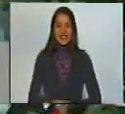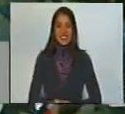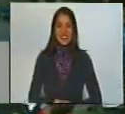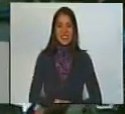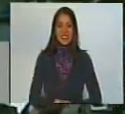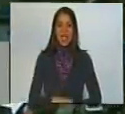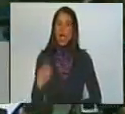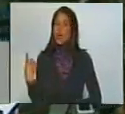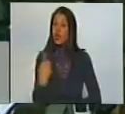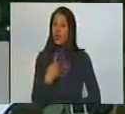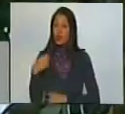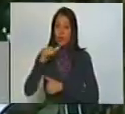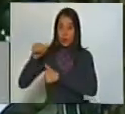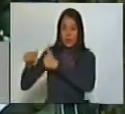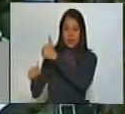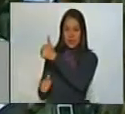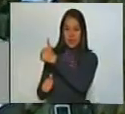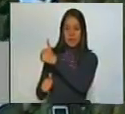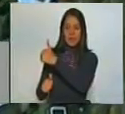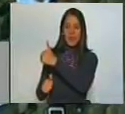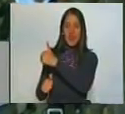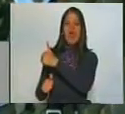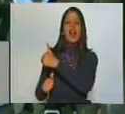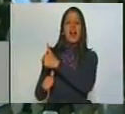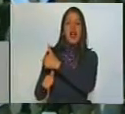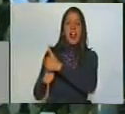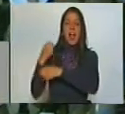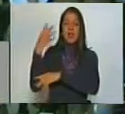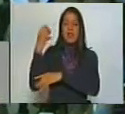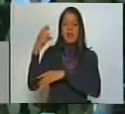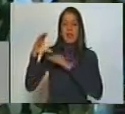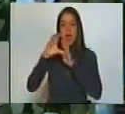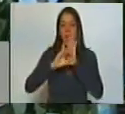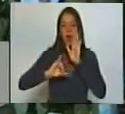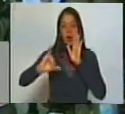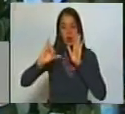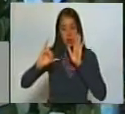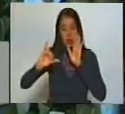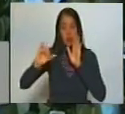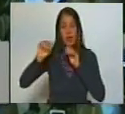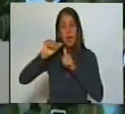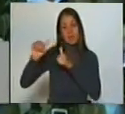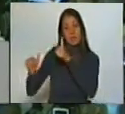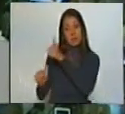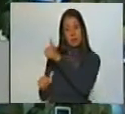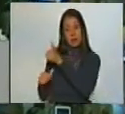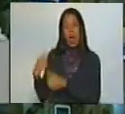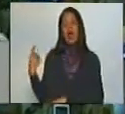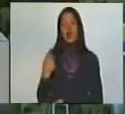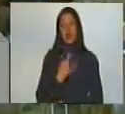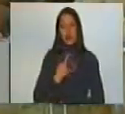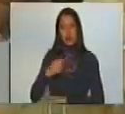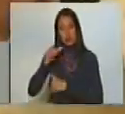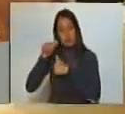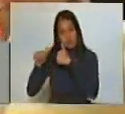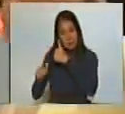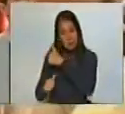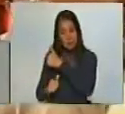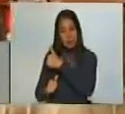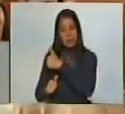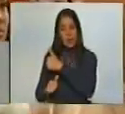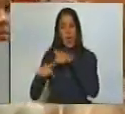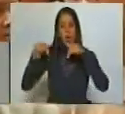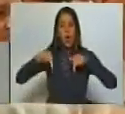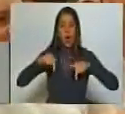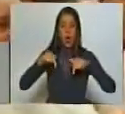nos subordinamos al poder originario de la Asamblea Nacional Constituyente. Y hoy más